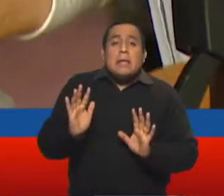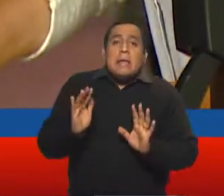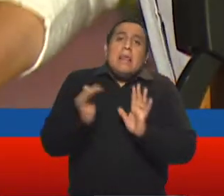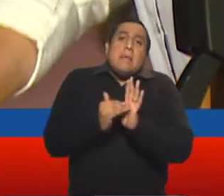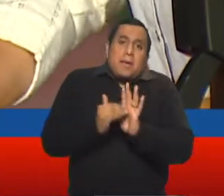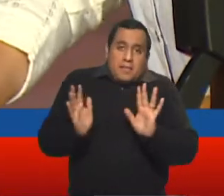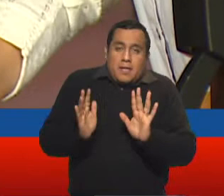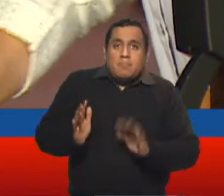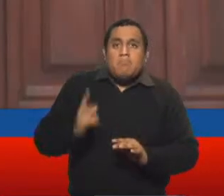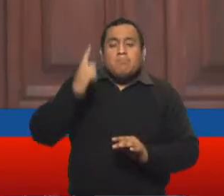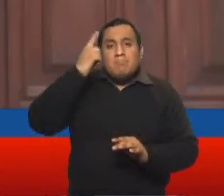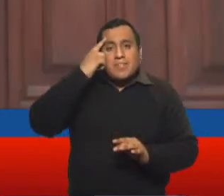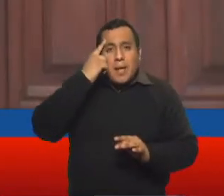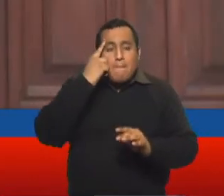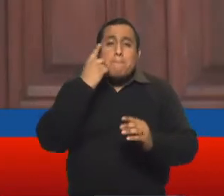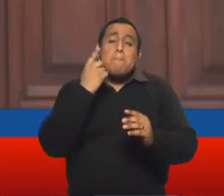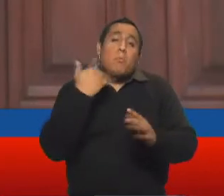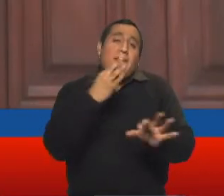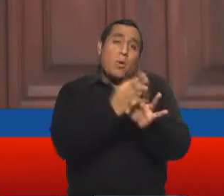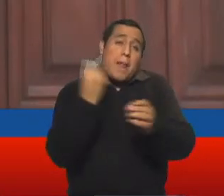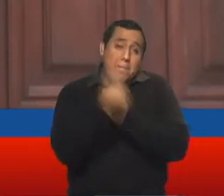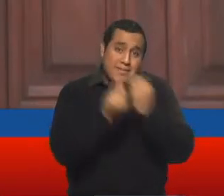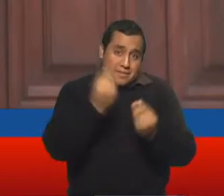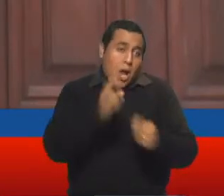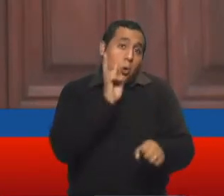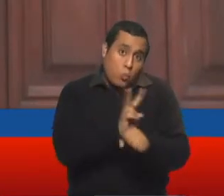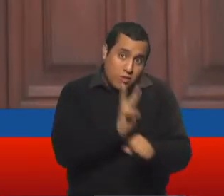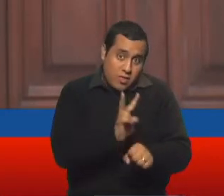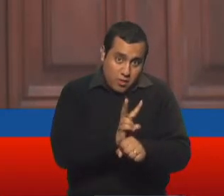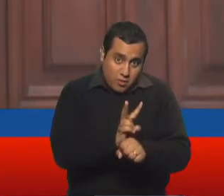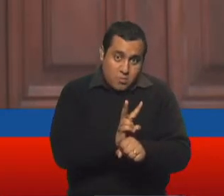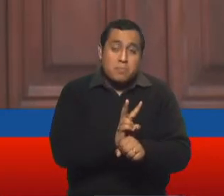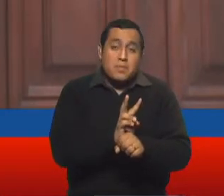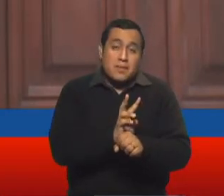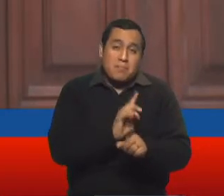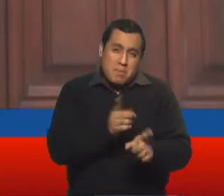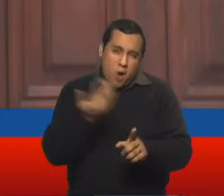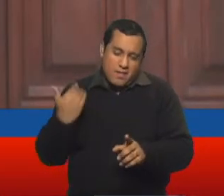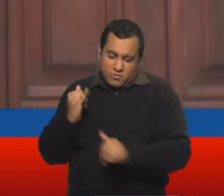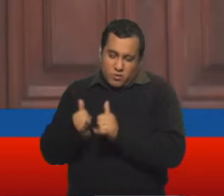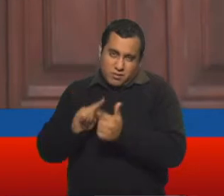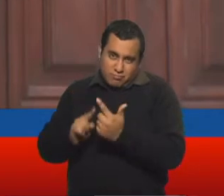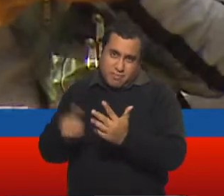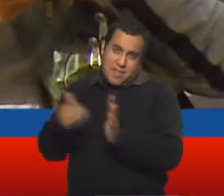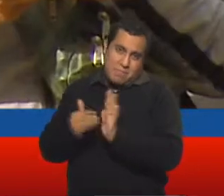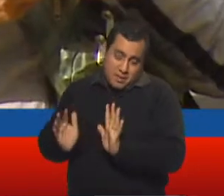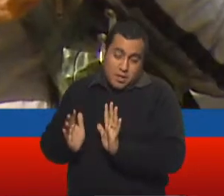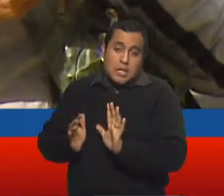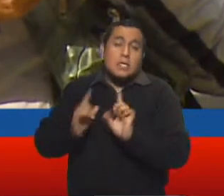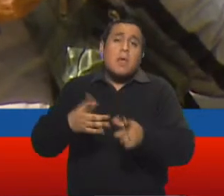profundizar la presencialidad cuidada en el marco de esas variables específicas y que las decisiones deben ser